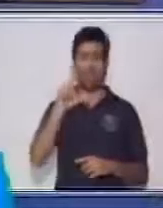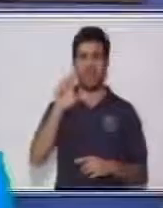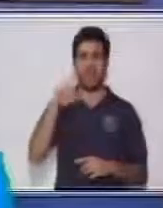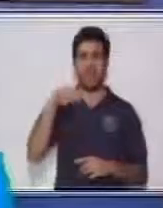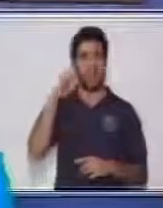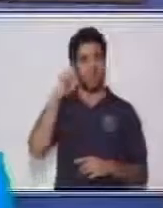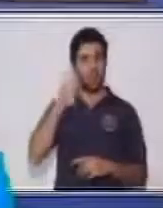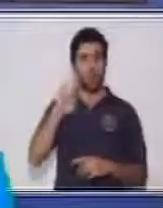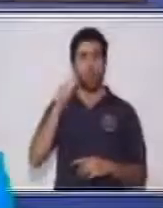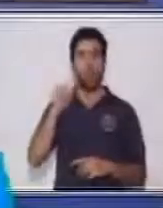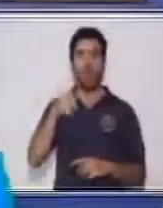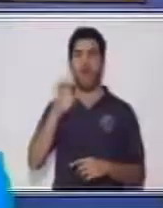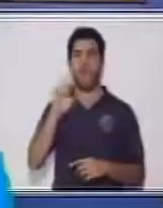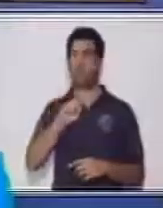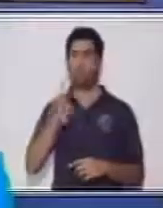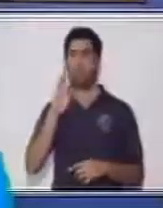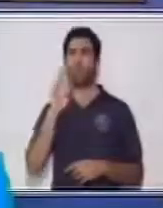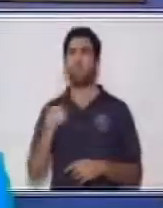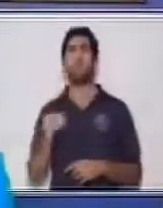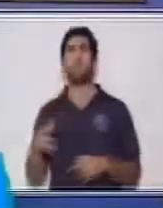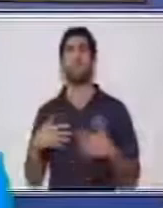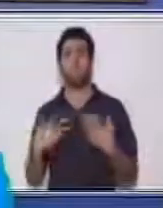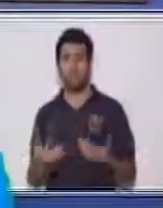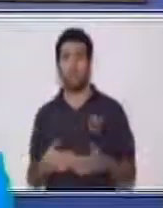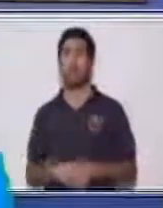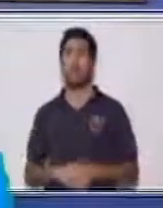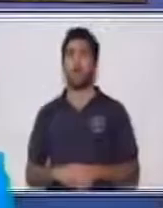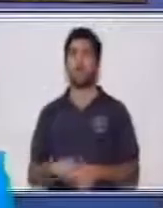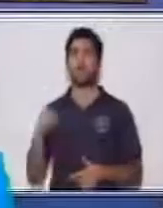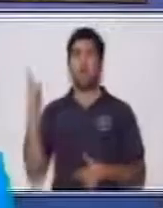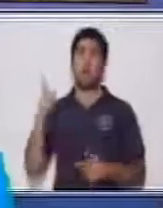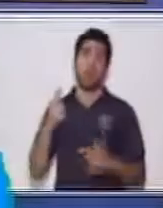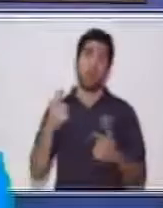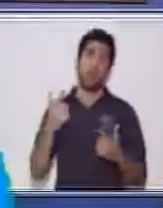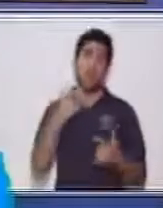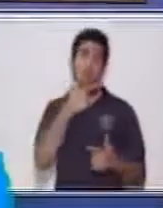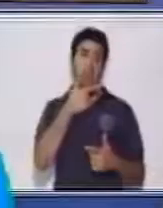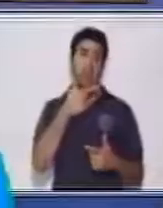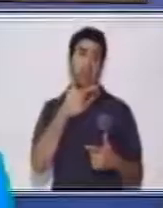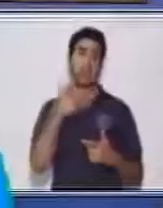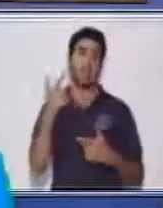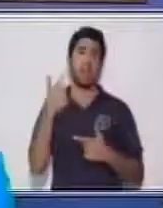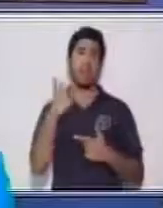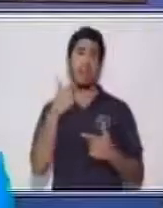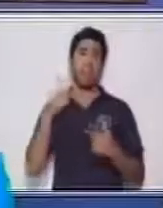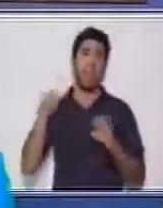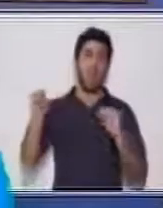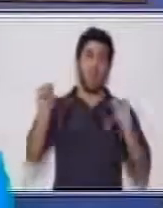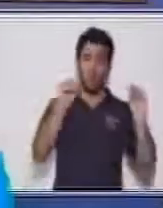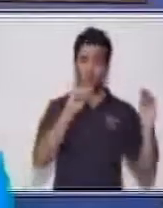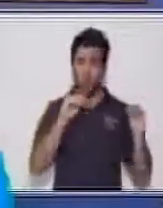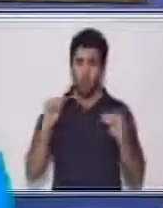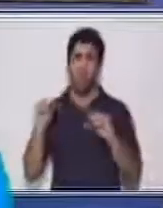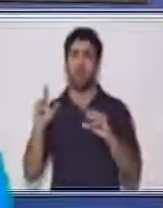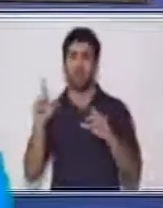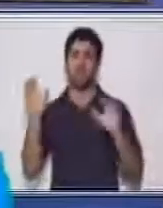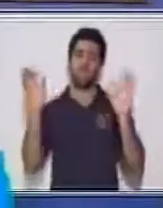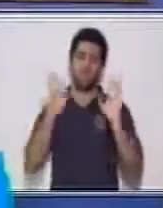palabra lengua. El lenguaje es universal y es la facultad que tenemos todas las personas de